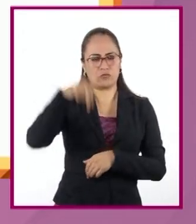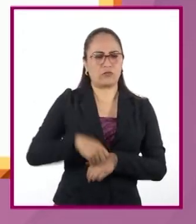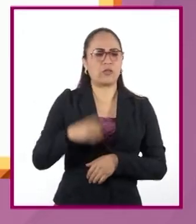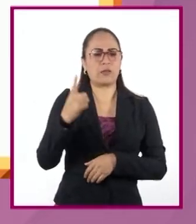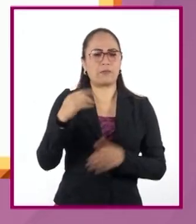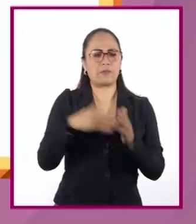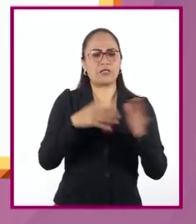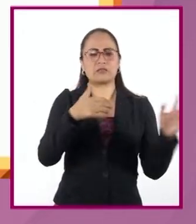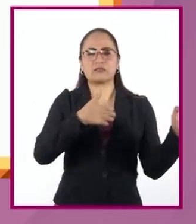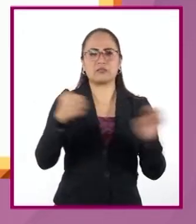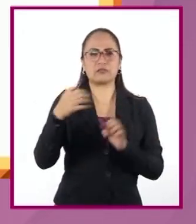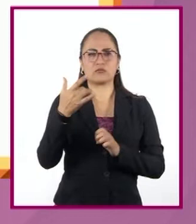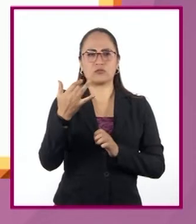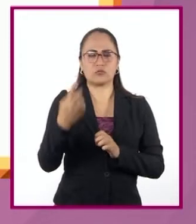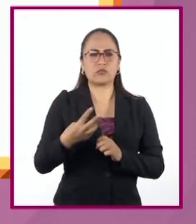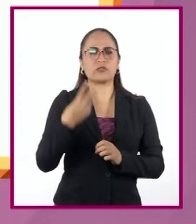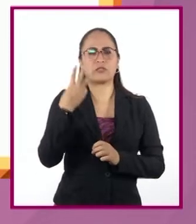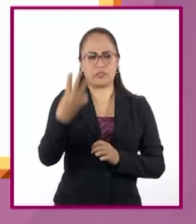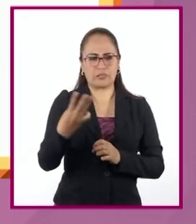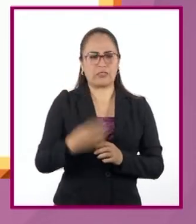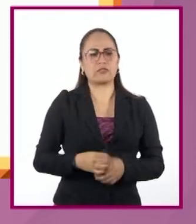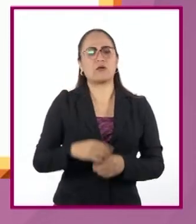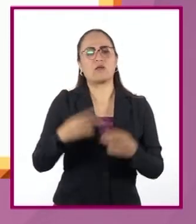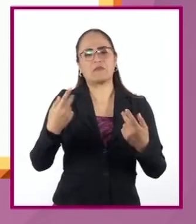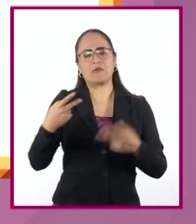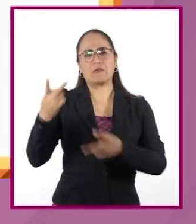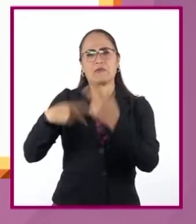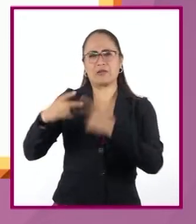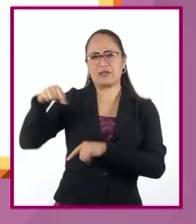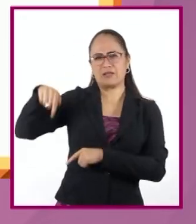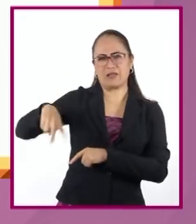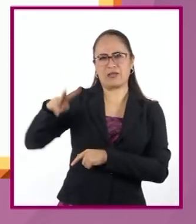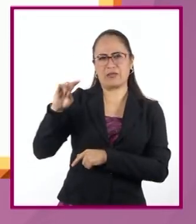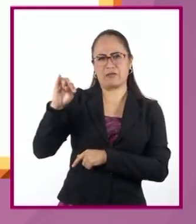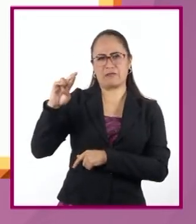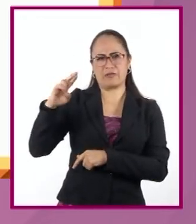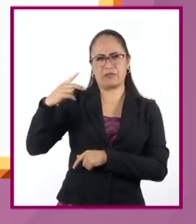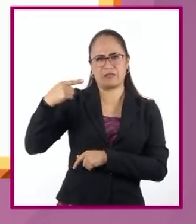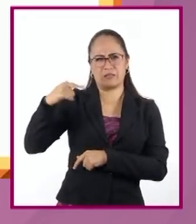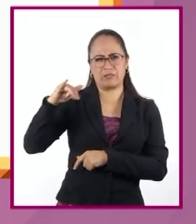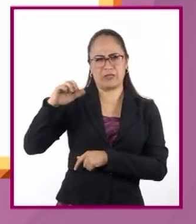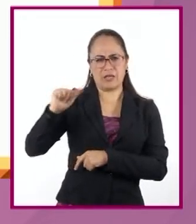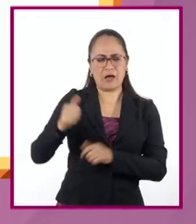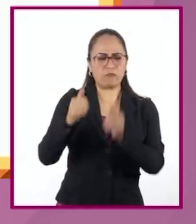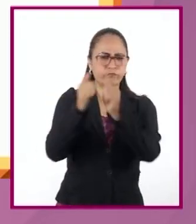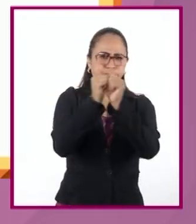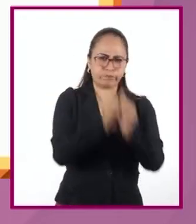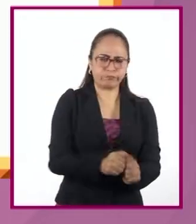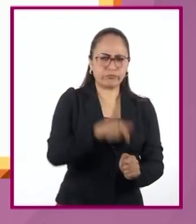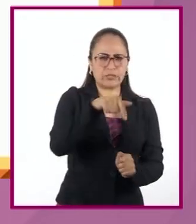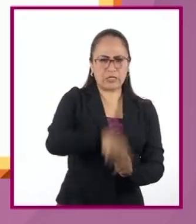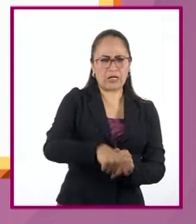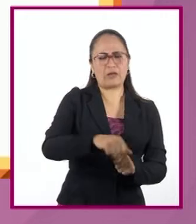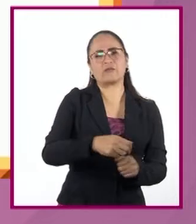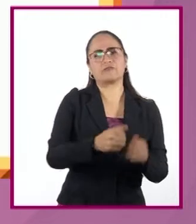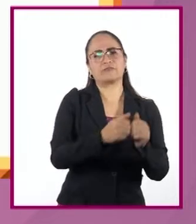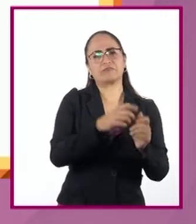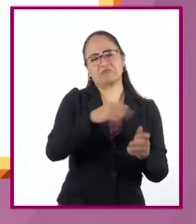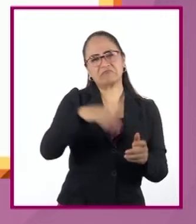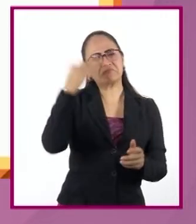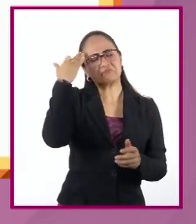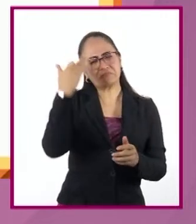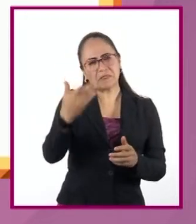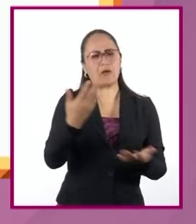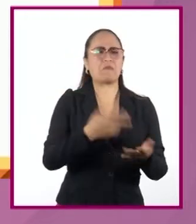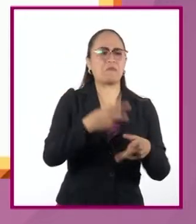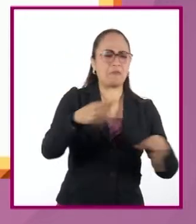un grupo de colonos provenientes de Virginia formaron asentamientos en Carolina Norte para ganar